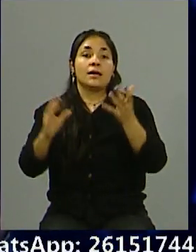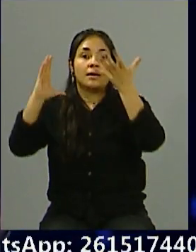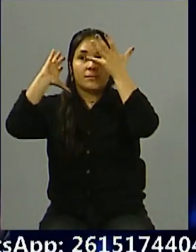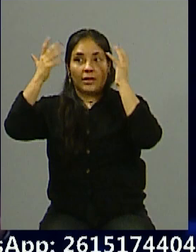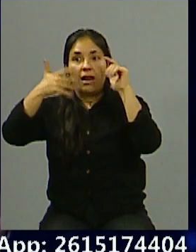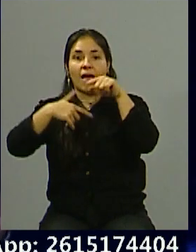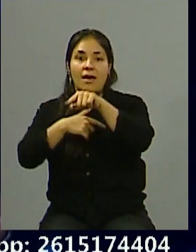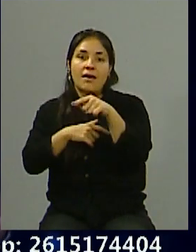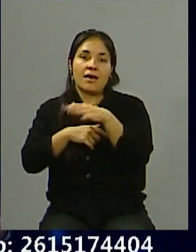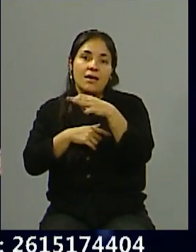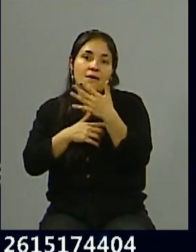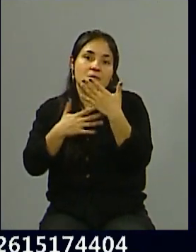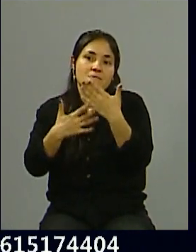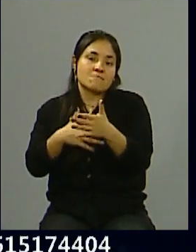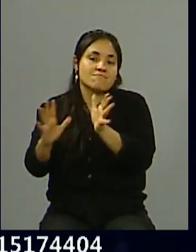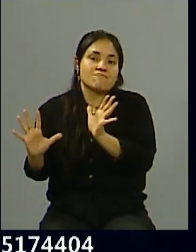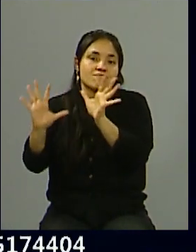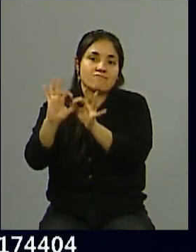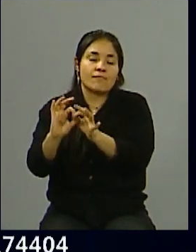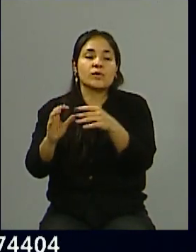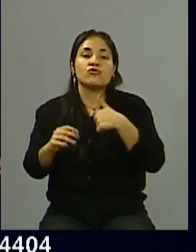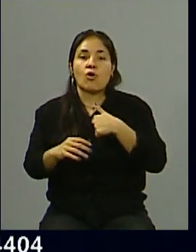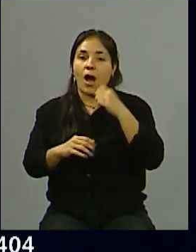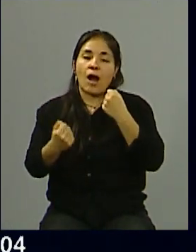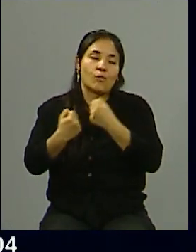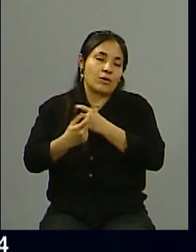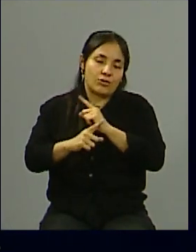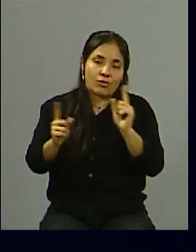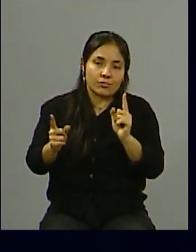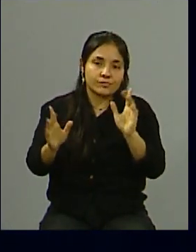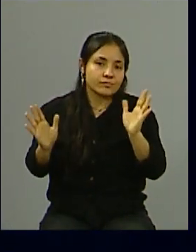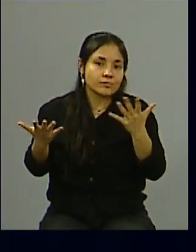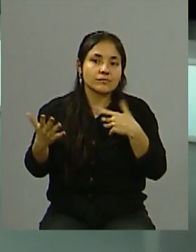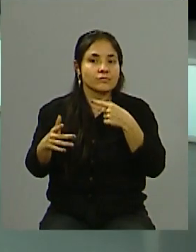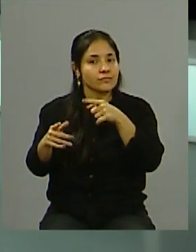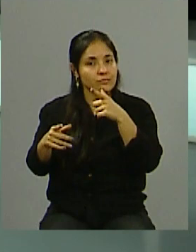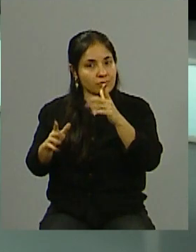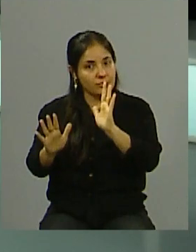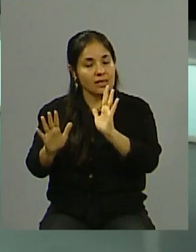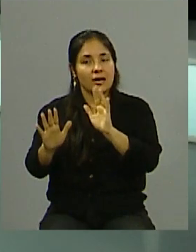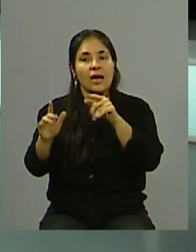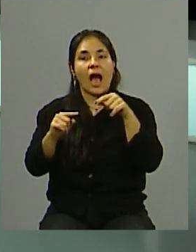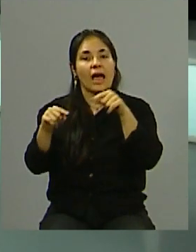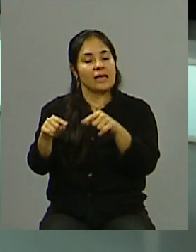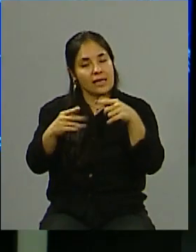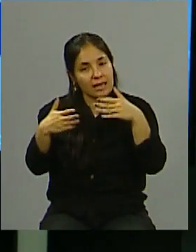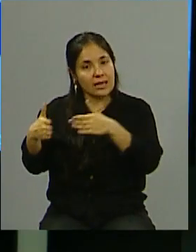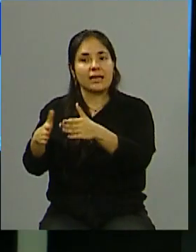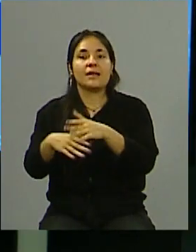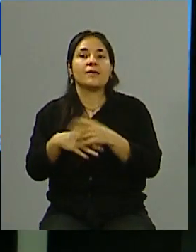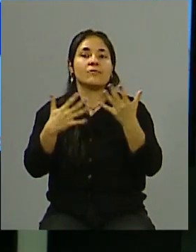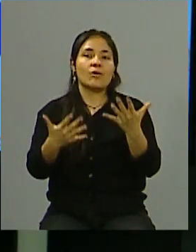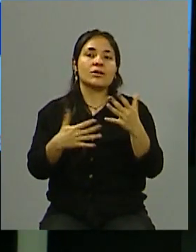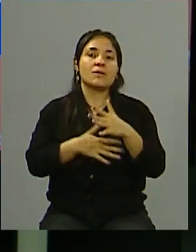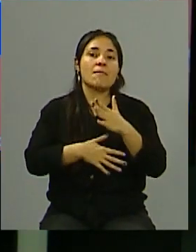La podremos compartir o no, particularmente en mi caso no la comparto, pero va por ahí el eje de la discusión. Por lo tanto, se termina diluyendo